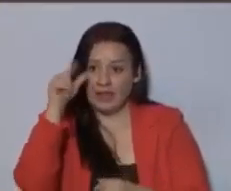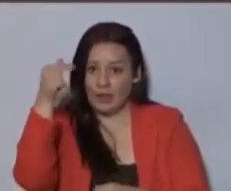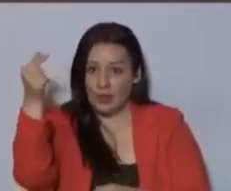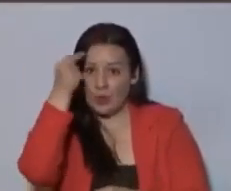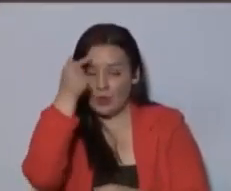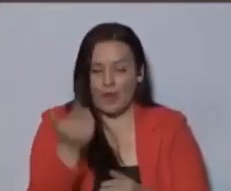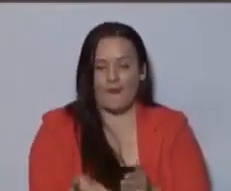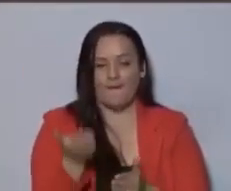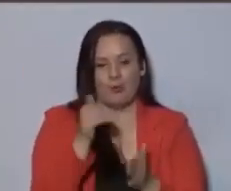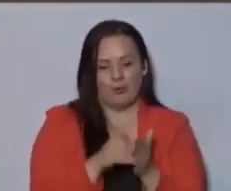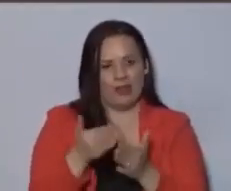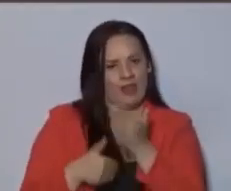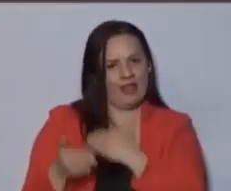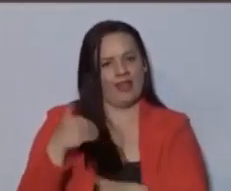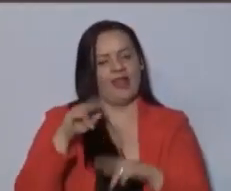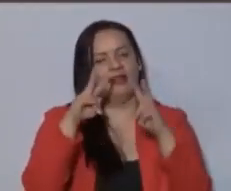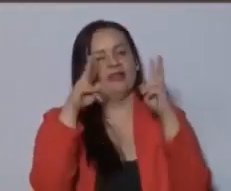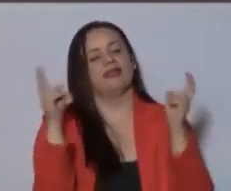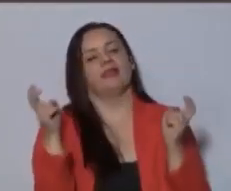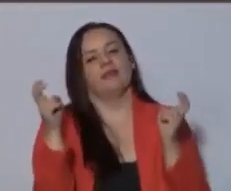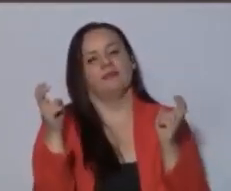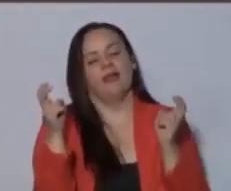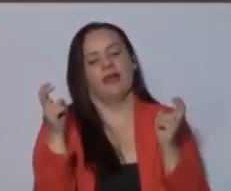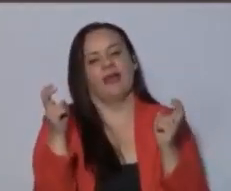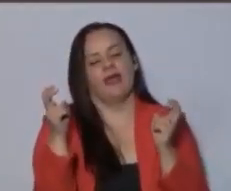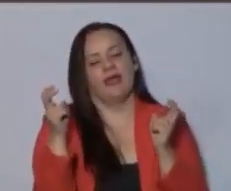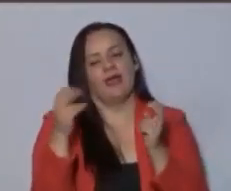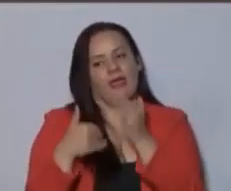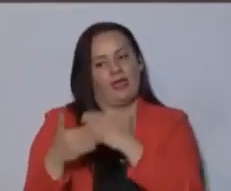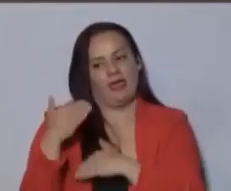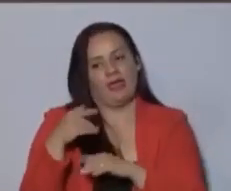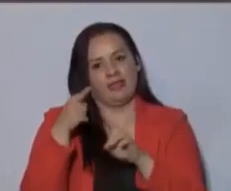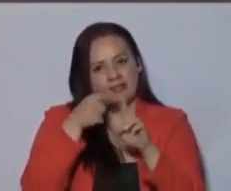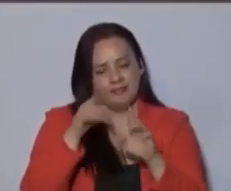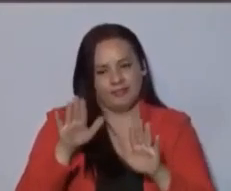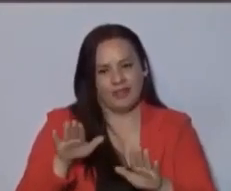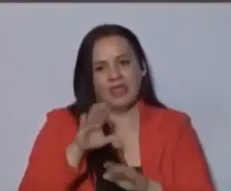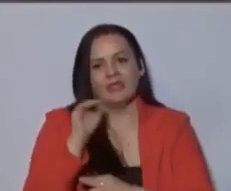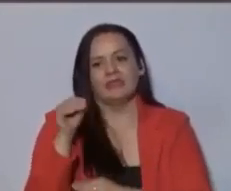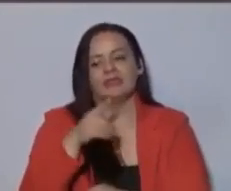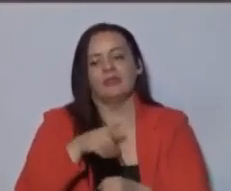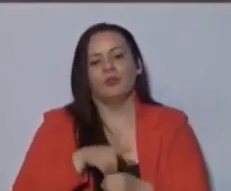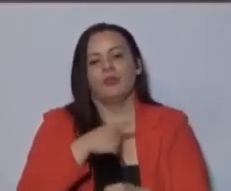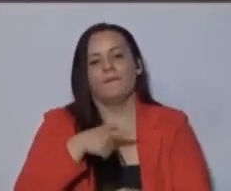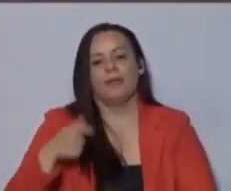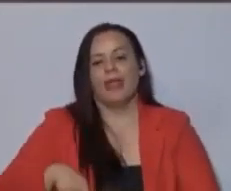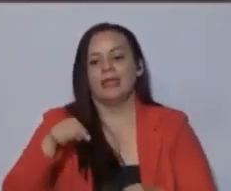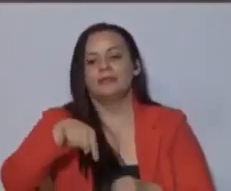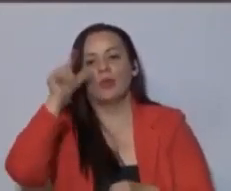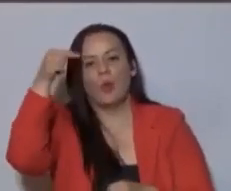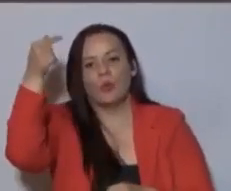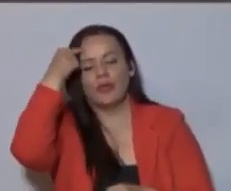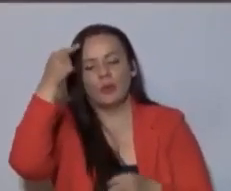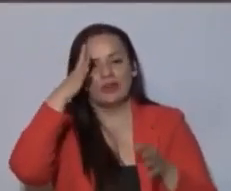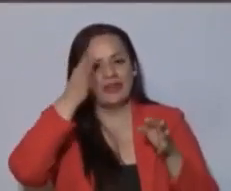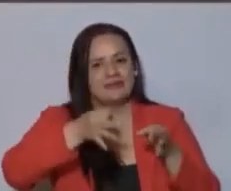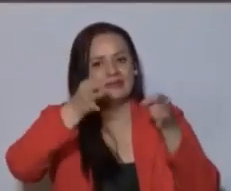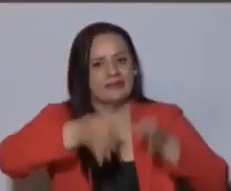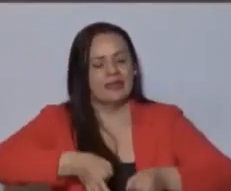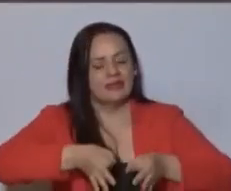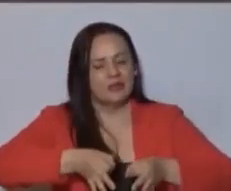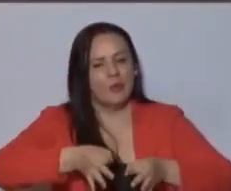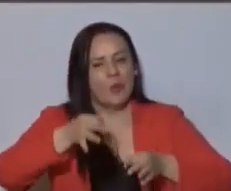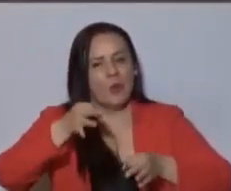gobierno, volviendo al tema de contexto, diputado presidente, este gobierno está decidiendo ponerle